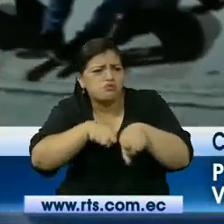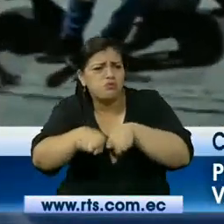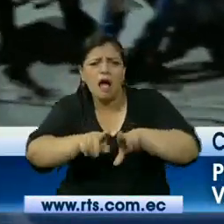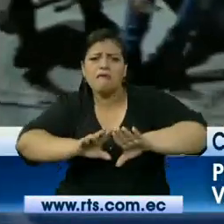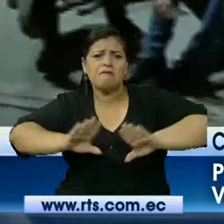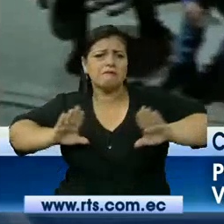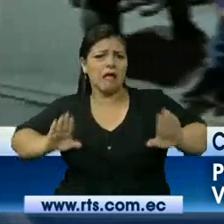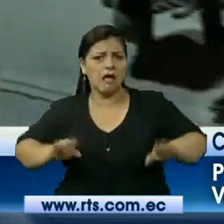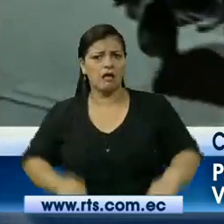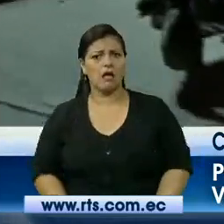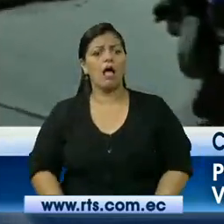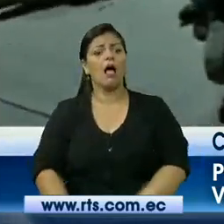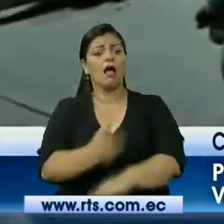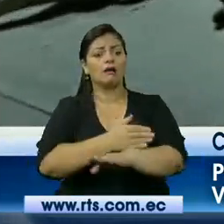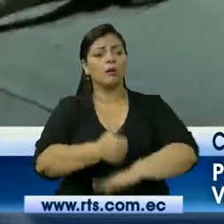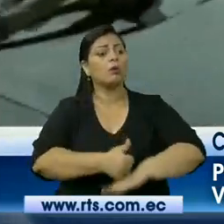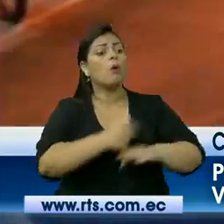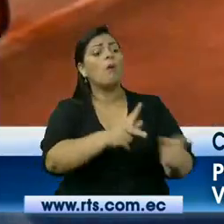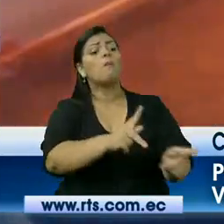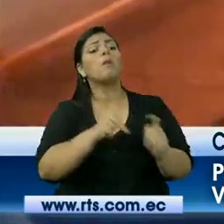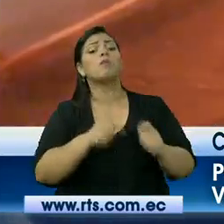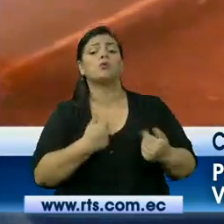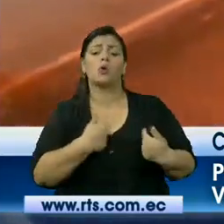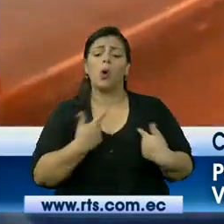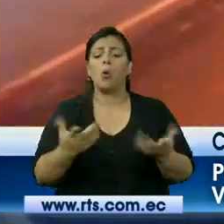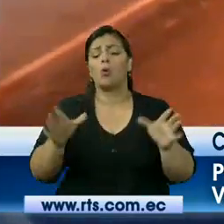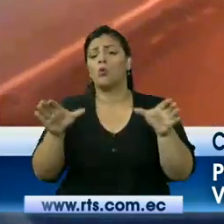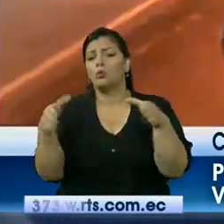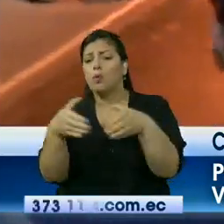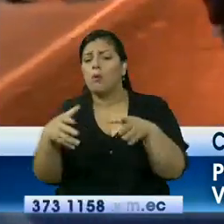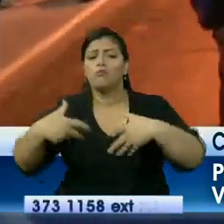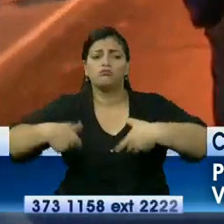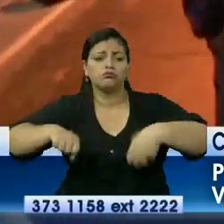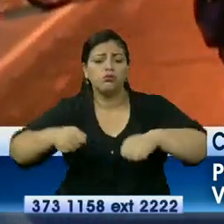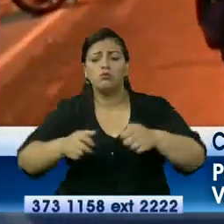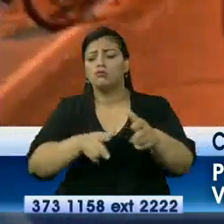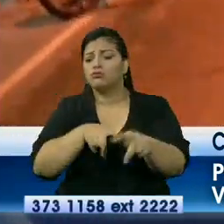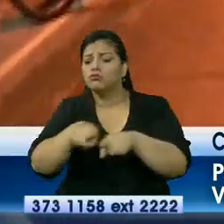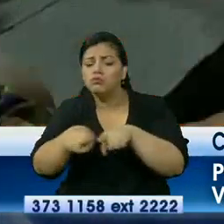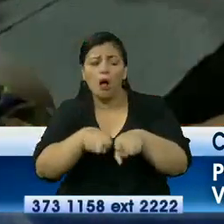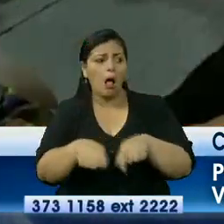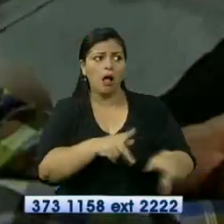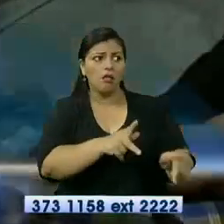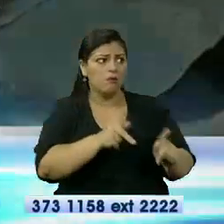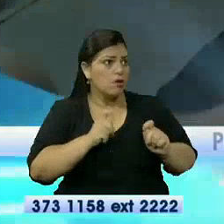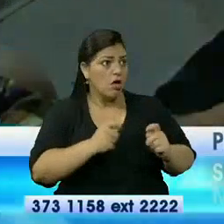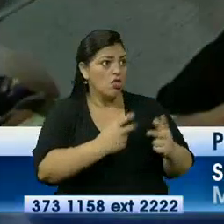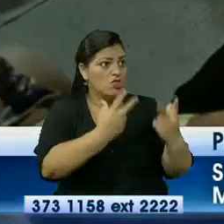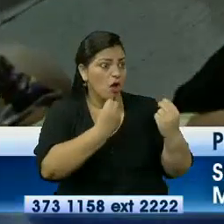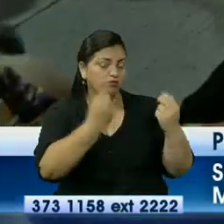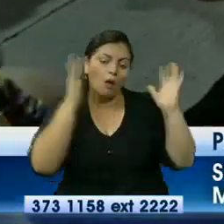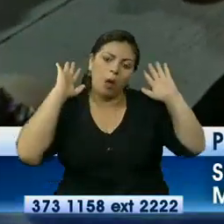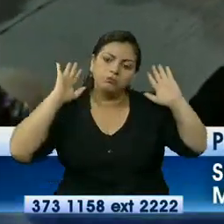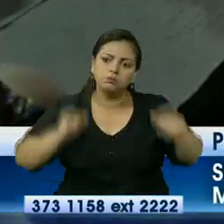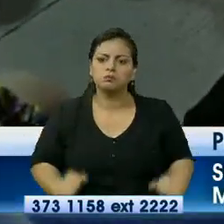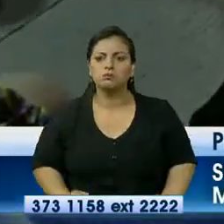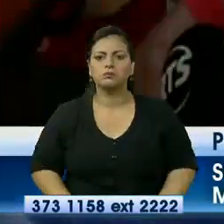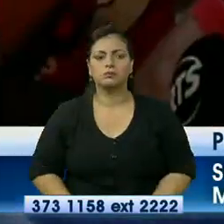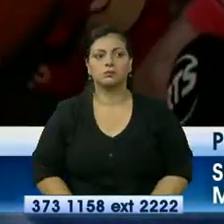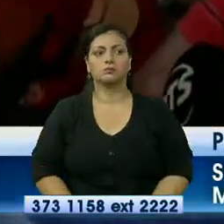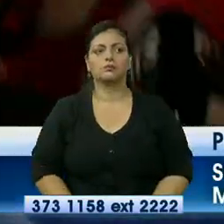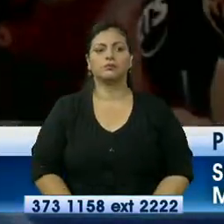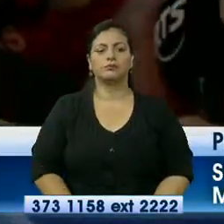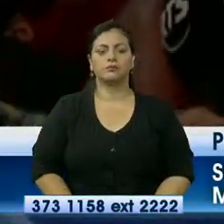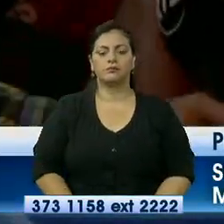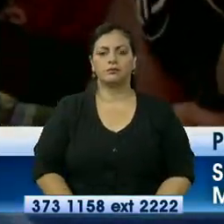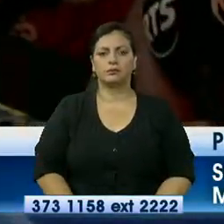no nos dan permiso para hacer carrera, pues maestro, todos estamos haciendo en orden. Comenzaron a meterle cacha a los que estaban en motorizado. Bro.